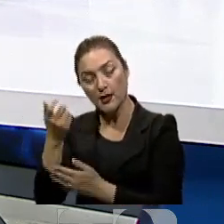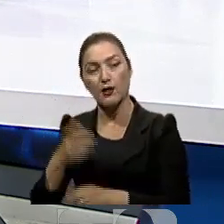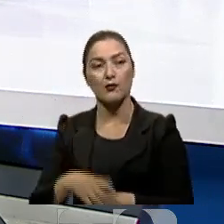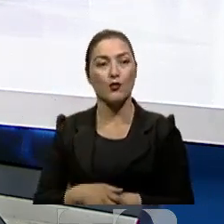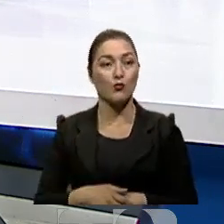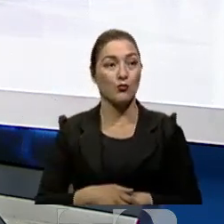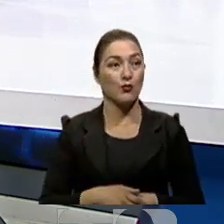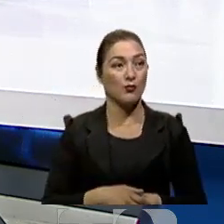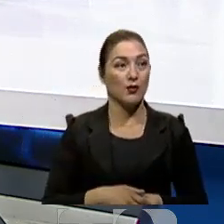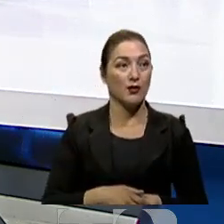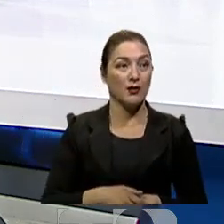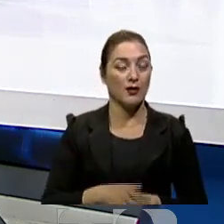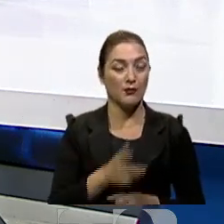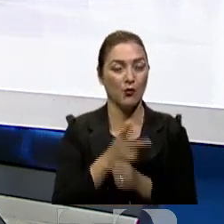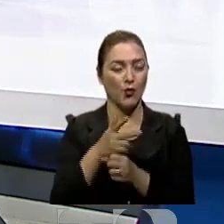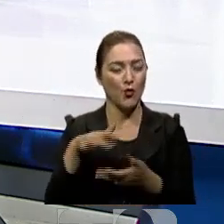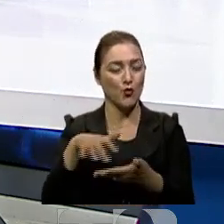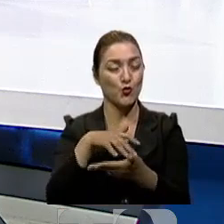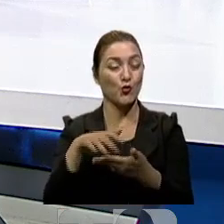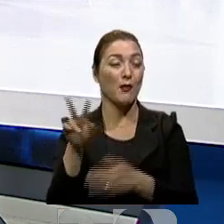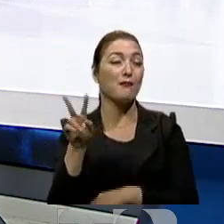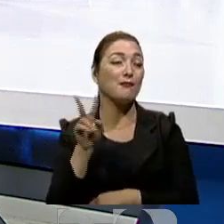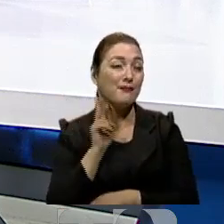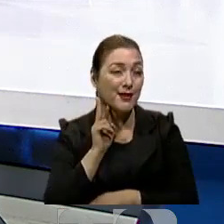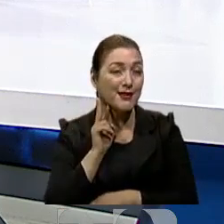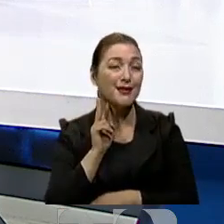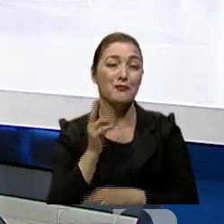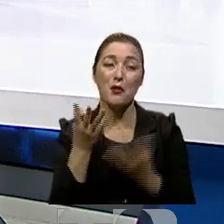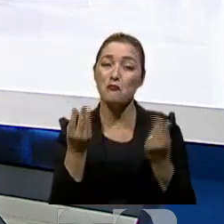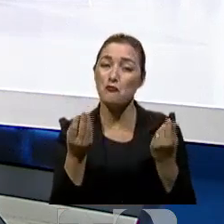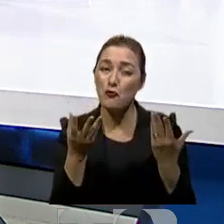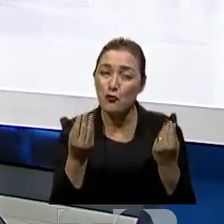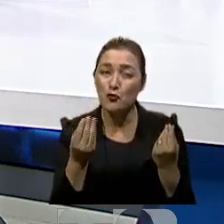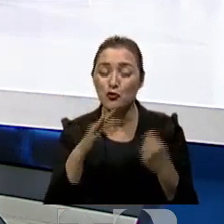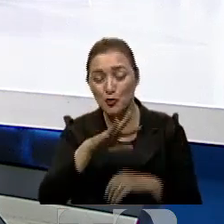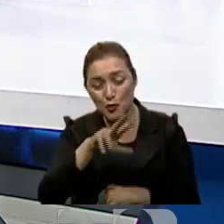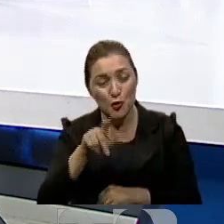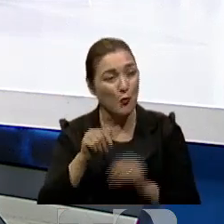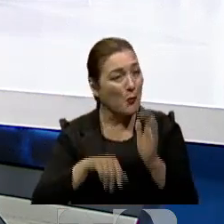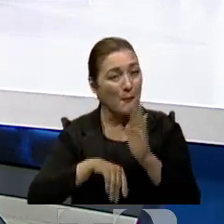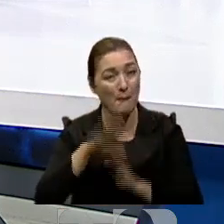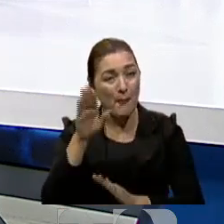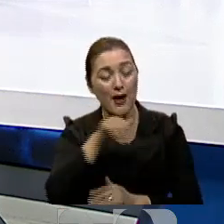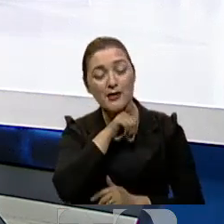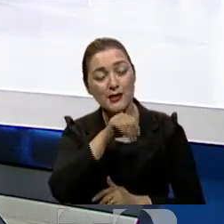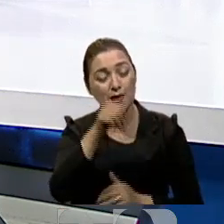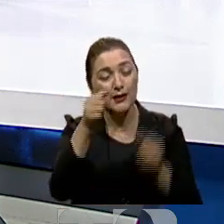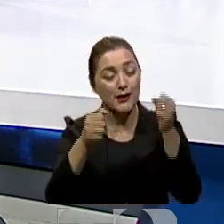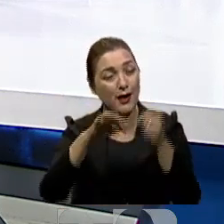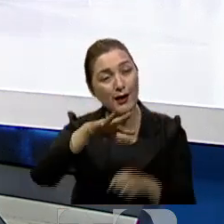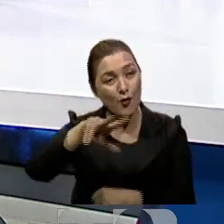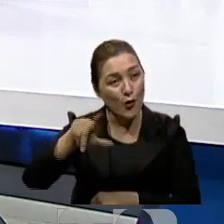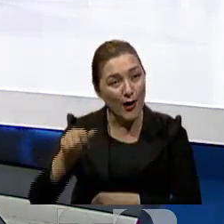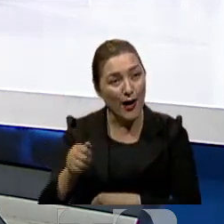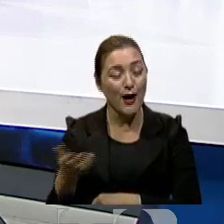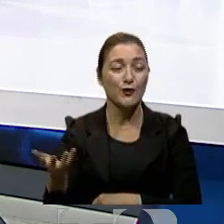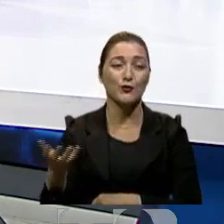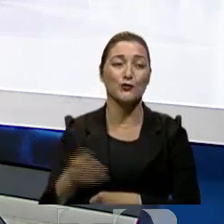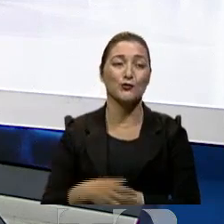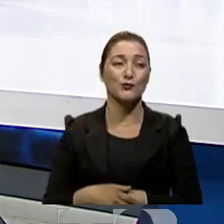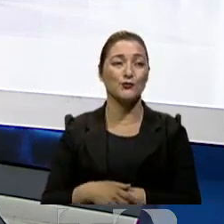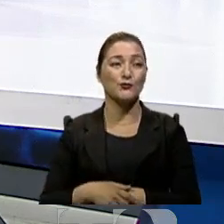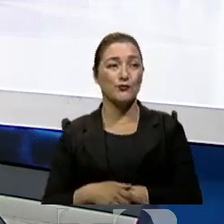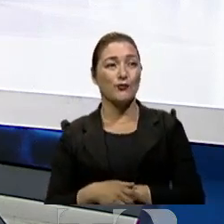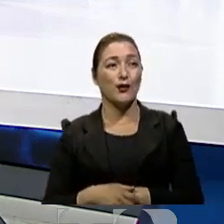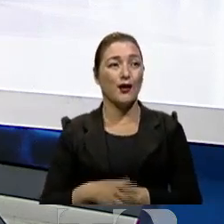ser resueltas porque hay muchísimas víctimas. Uno de los robos o el delito que más ha crecido en estos últimos años ha sido el robo de vehículos.